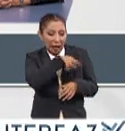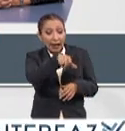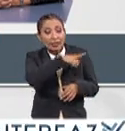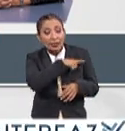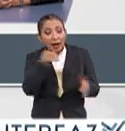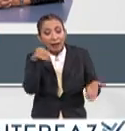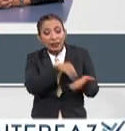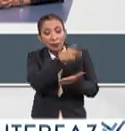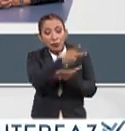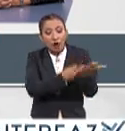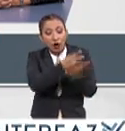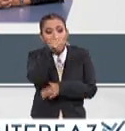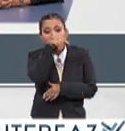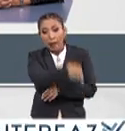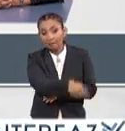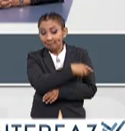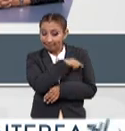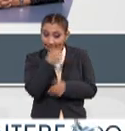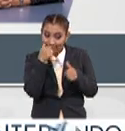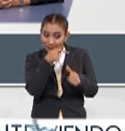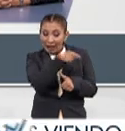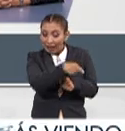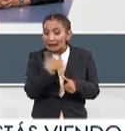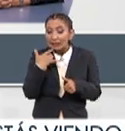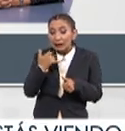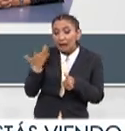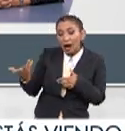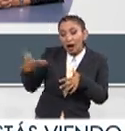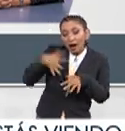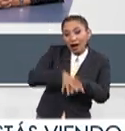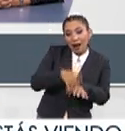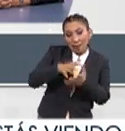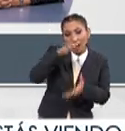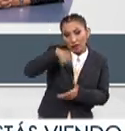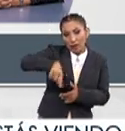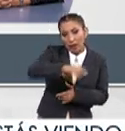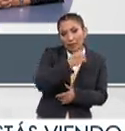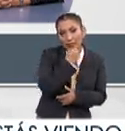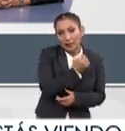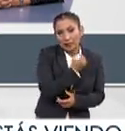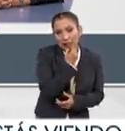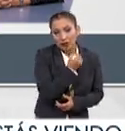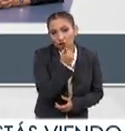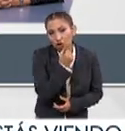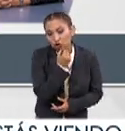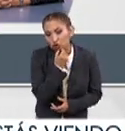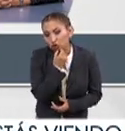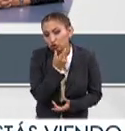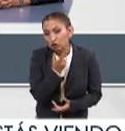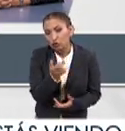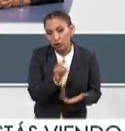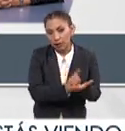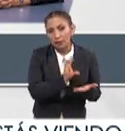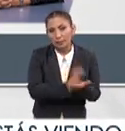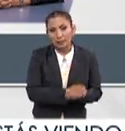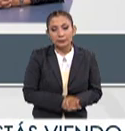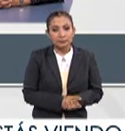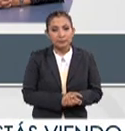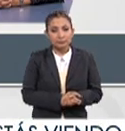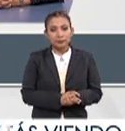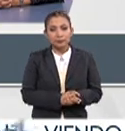deben tener programas en donde pues se intente incluir a la mayor cantidad de jóvenes y niños con este tipo